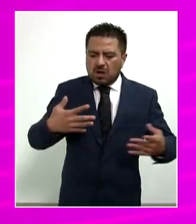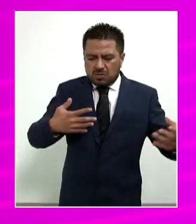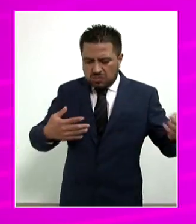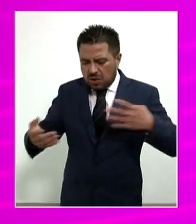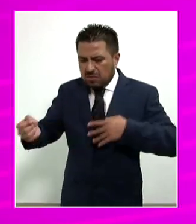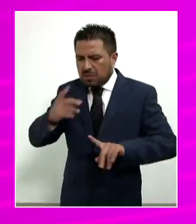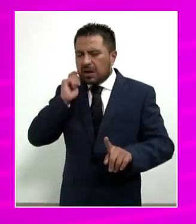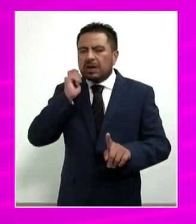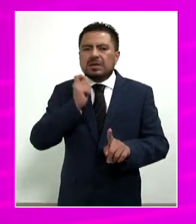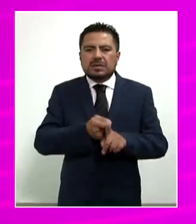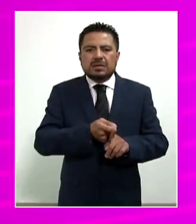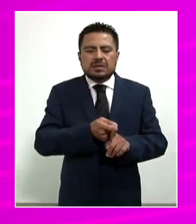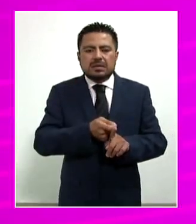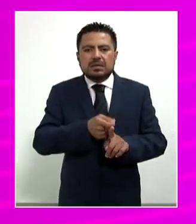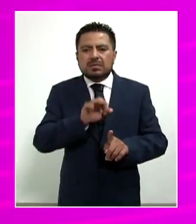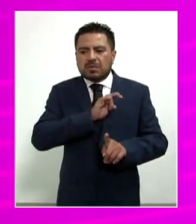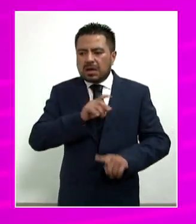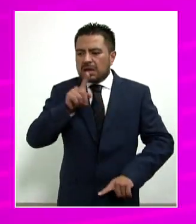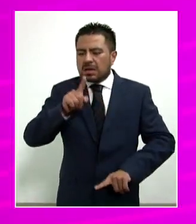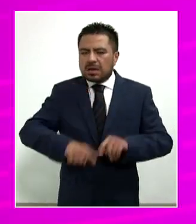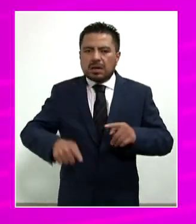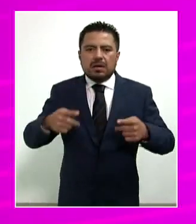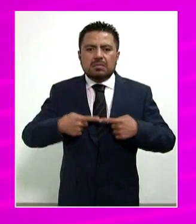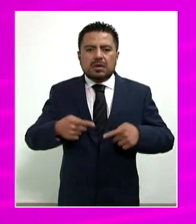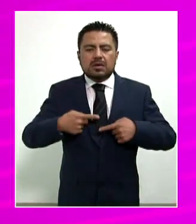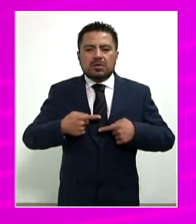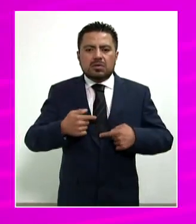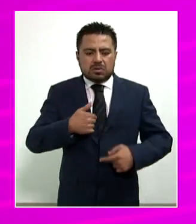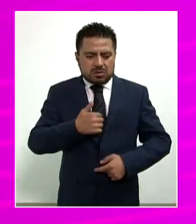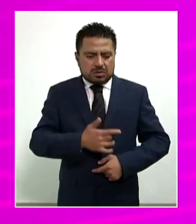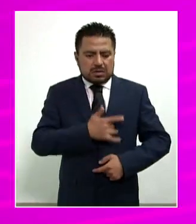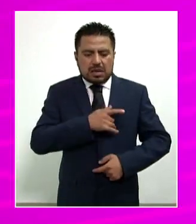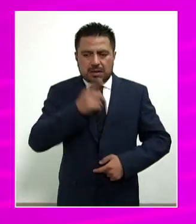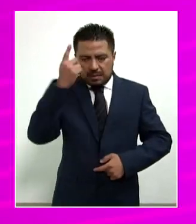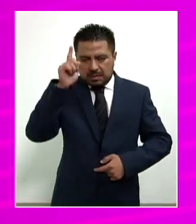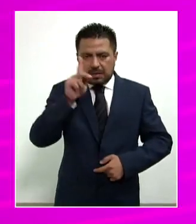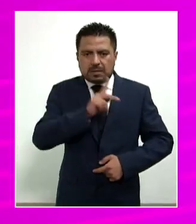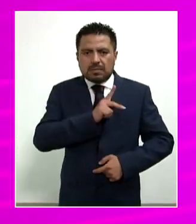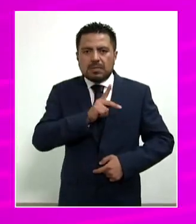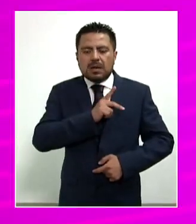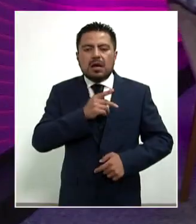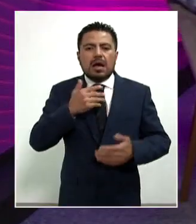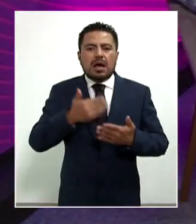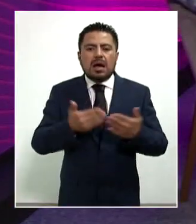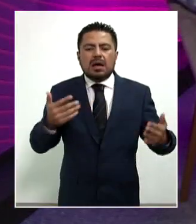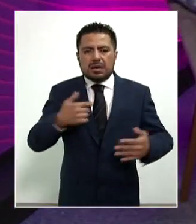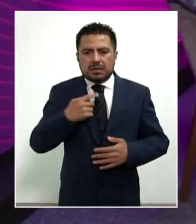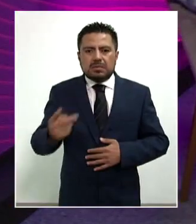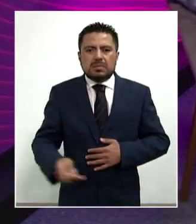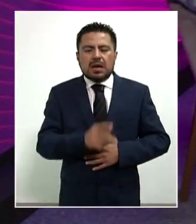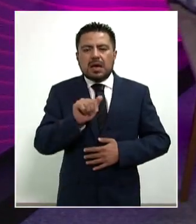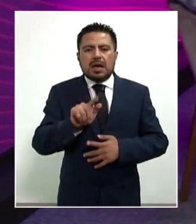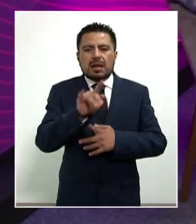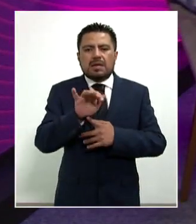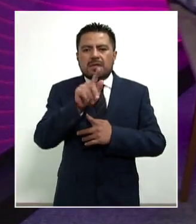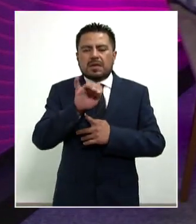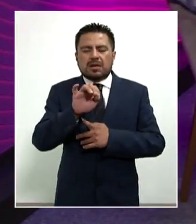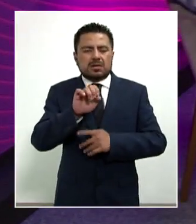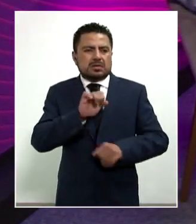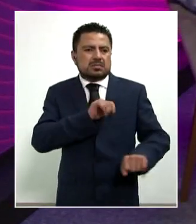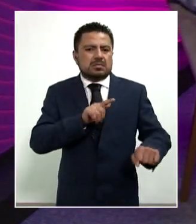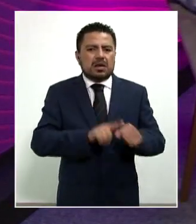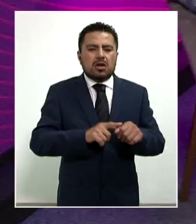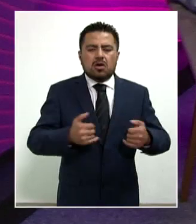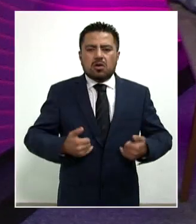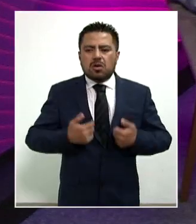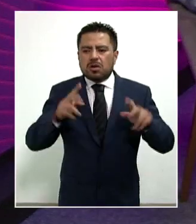pueden significar que me quita una persona lo que yo siento que ya es mío. Quisiera, Alberto, hacerte una pregunta particular acerca del tema